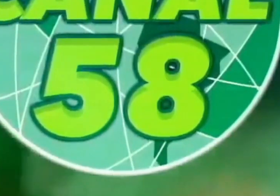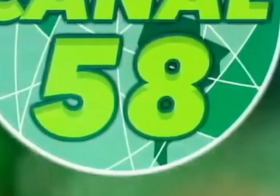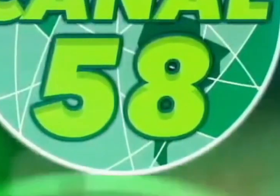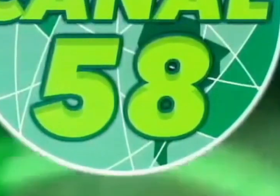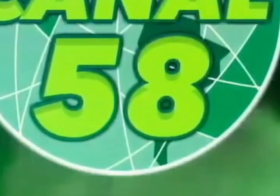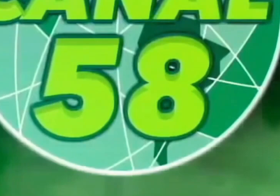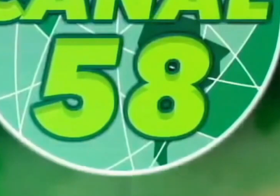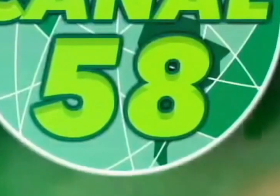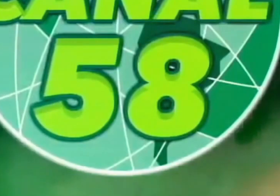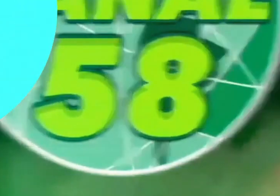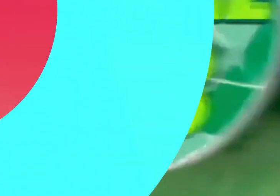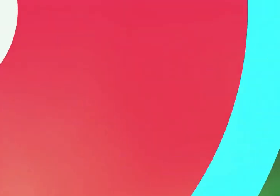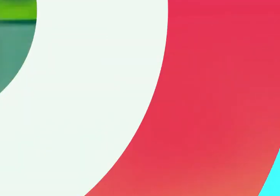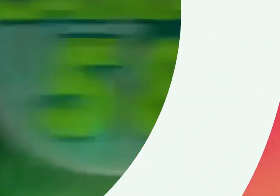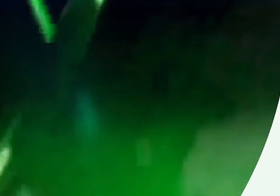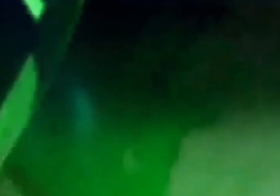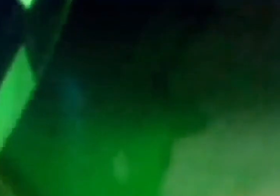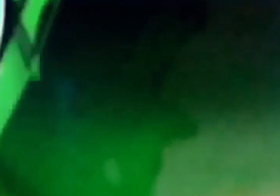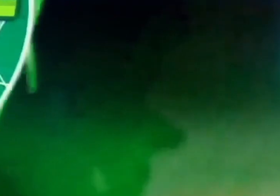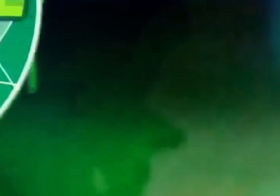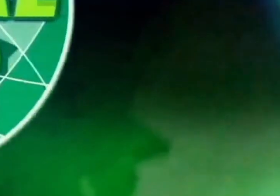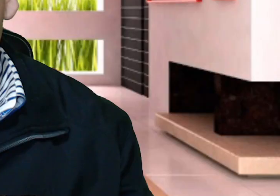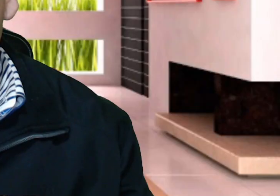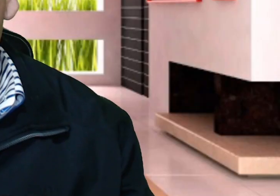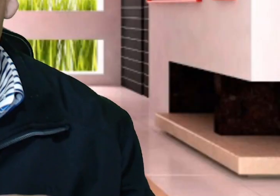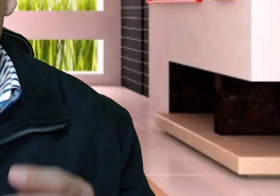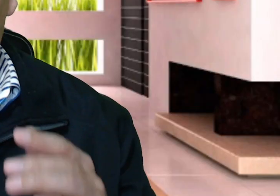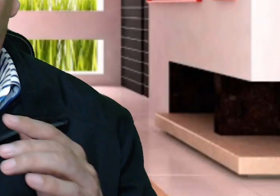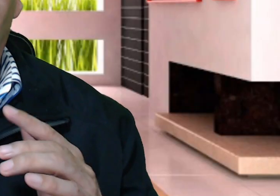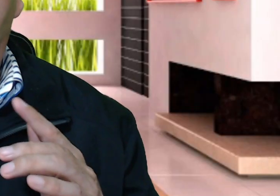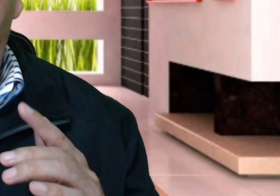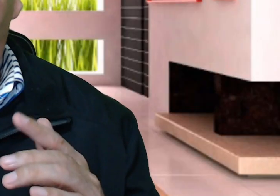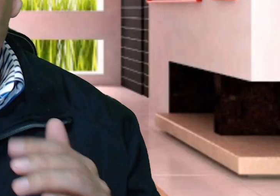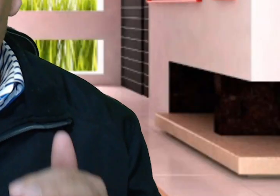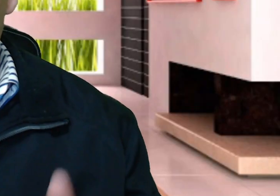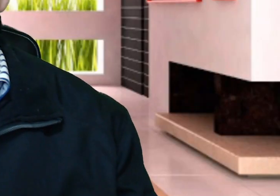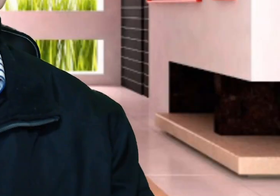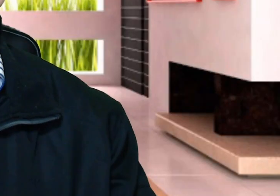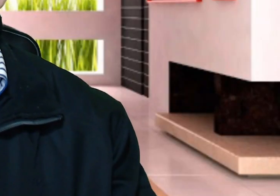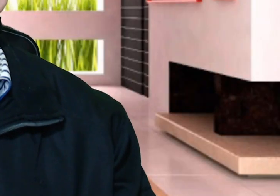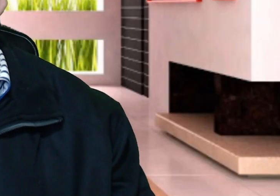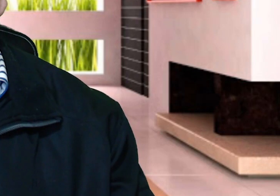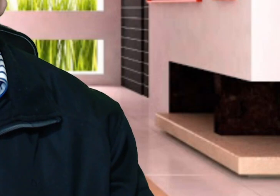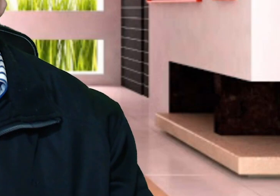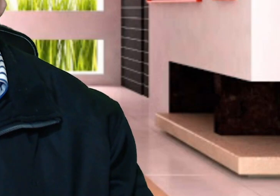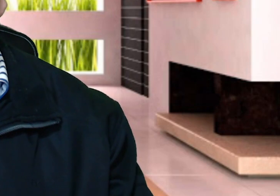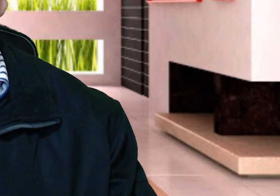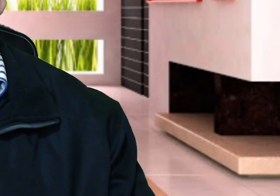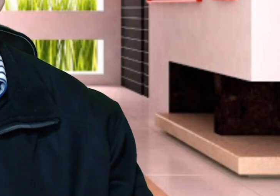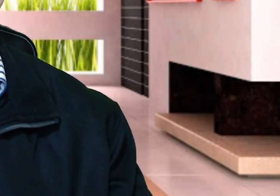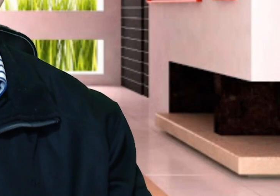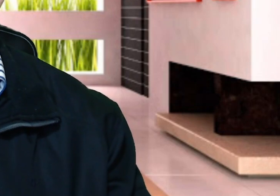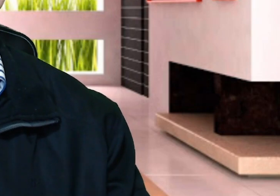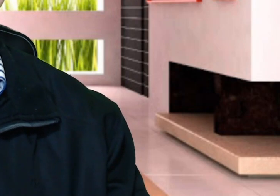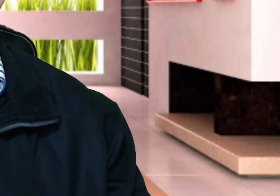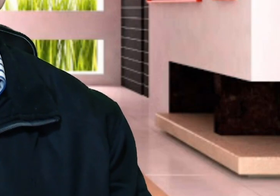con crónicas de ese gran periodista que ahora ya no nos acompaña, pero qué bien que sigue ahí